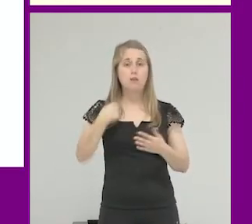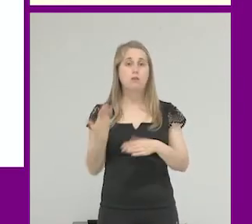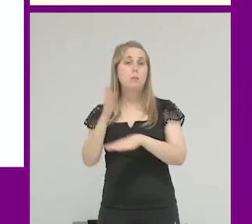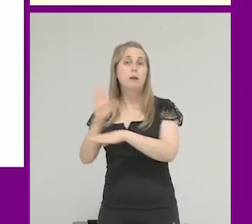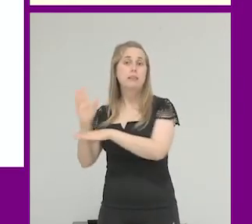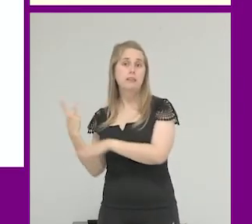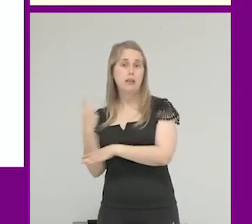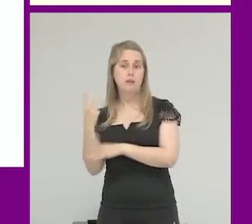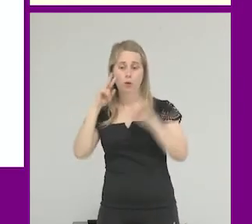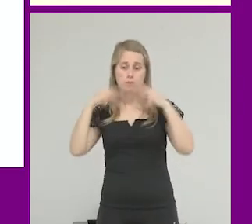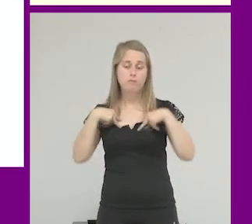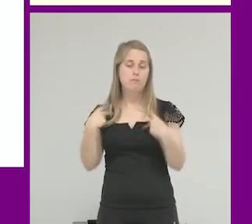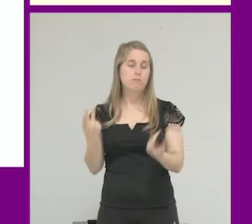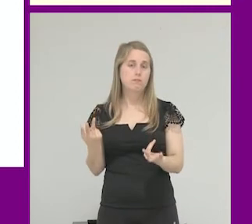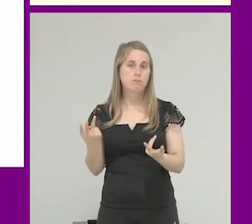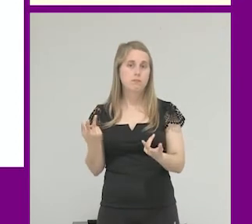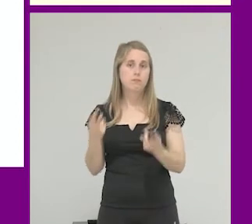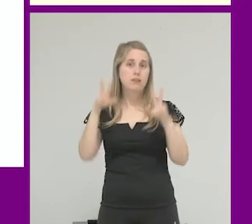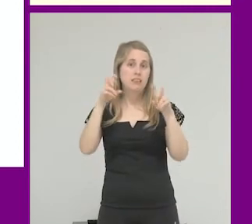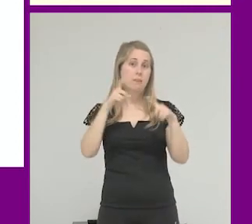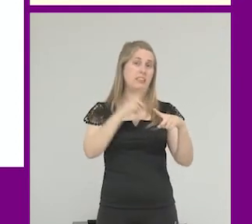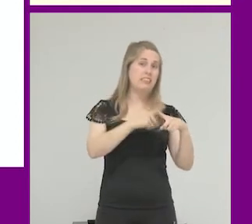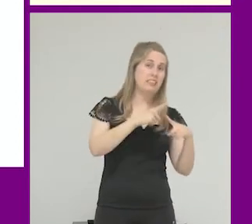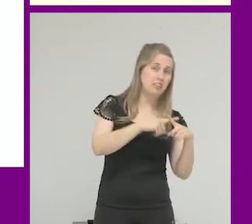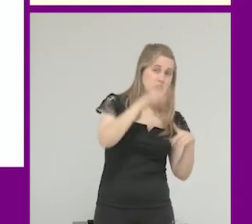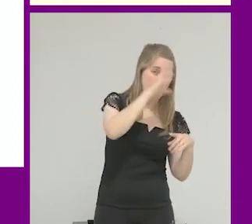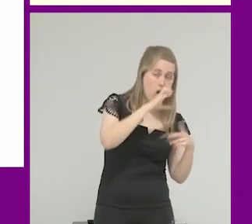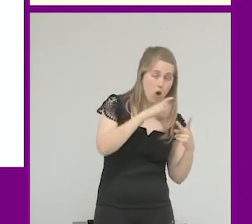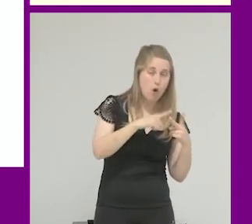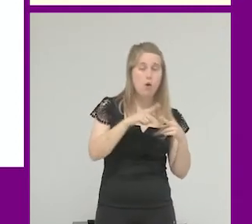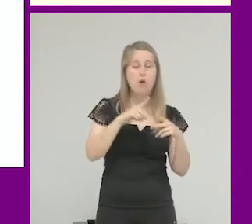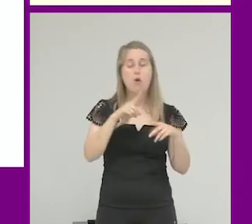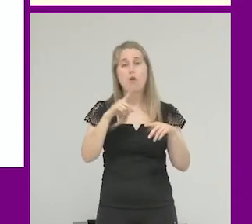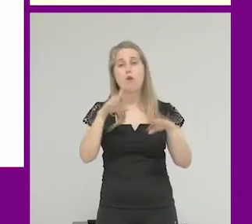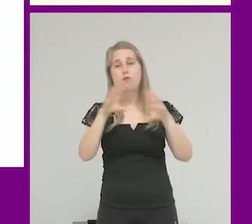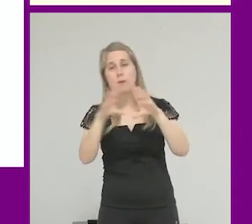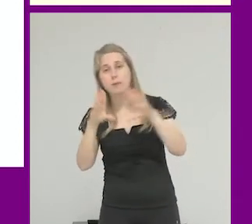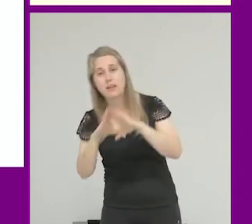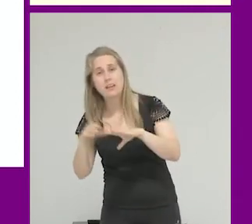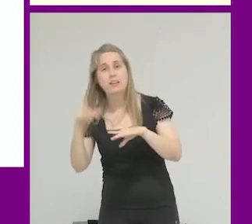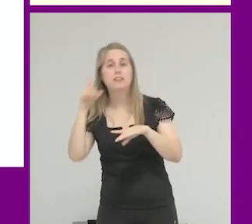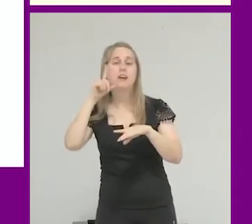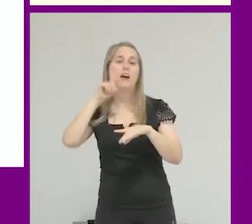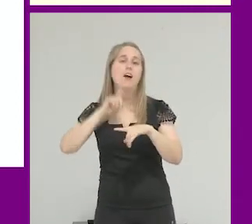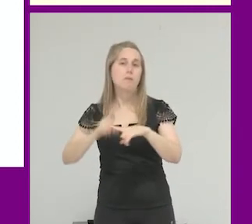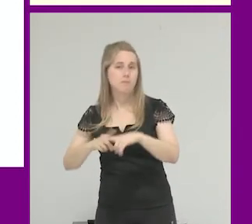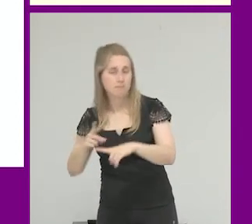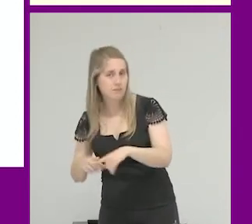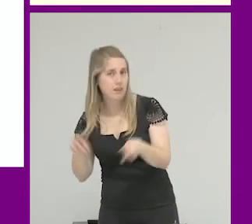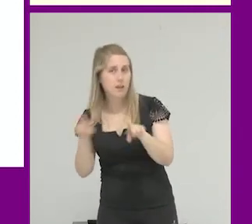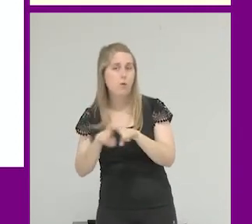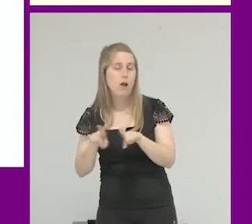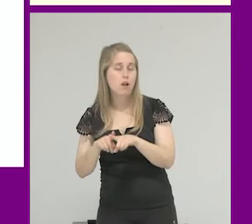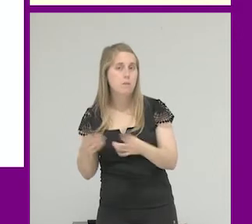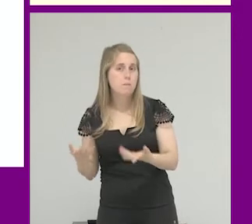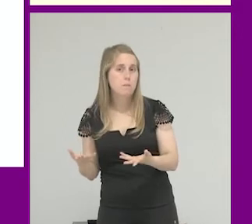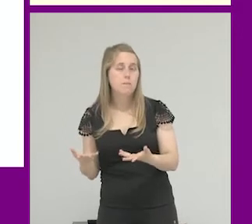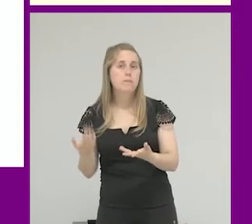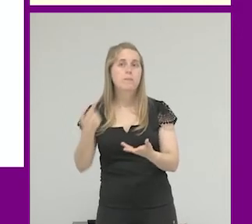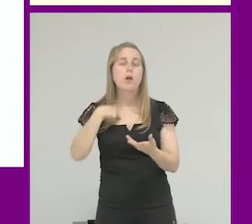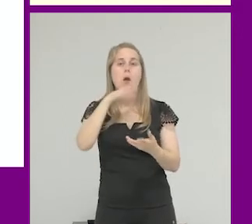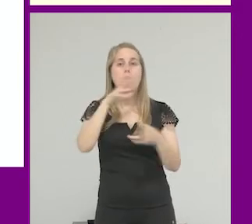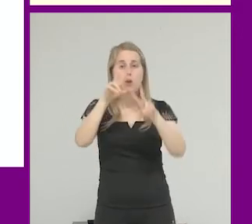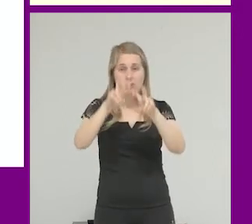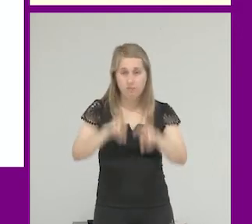dugu gure burua sexualgo feminista boiera eta marika bezala, ze ikerketa